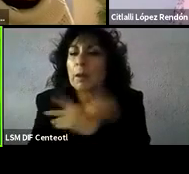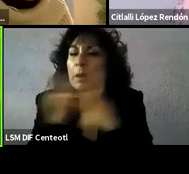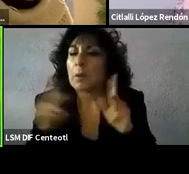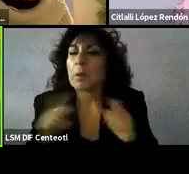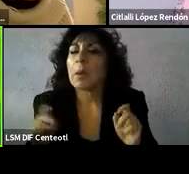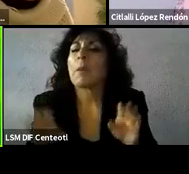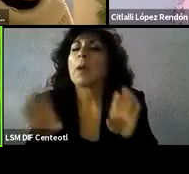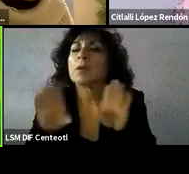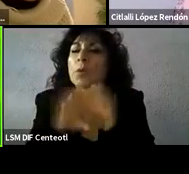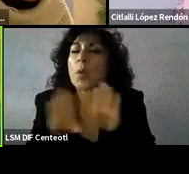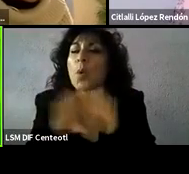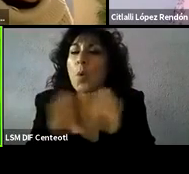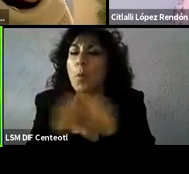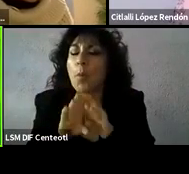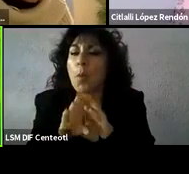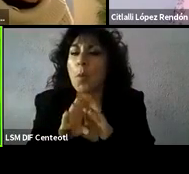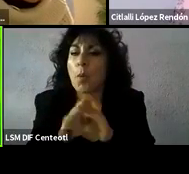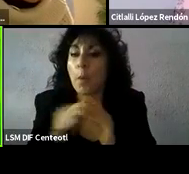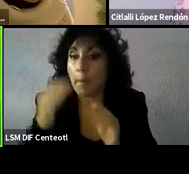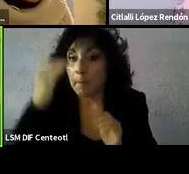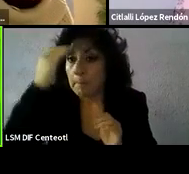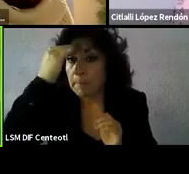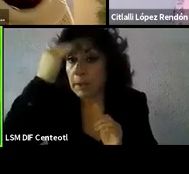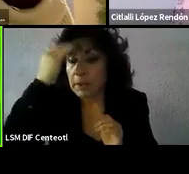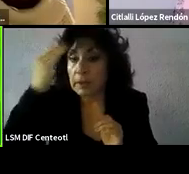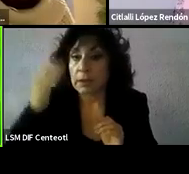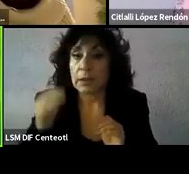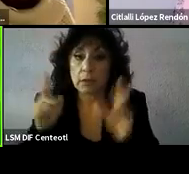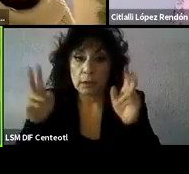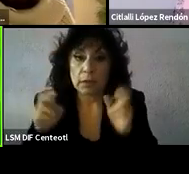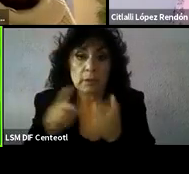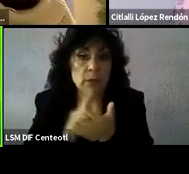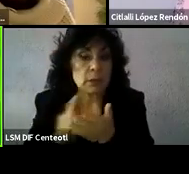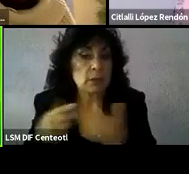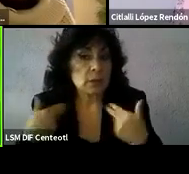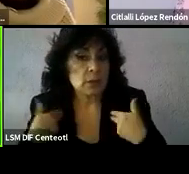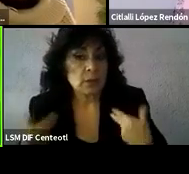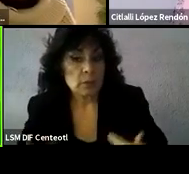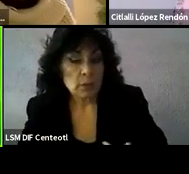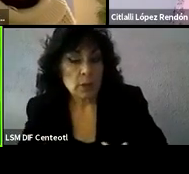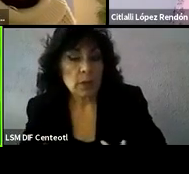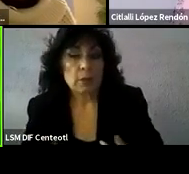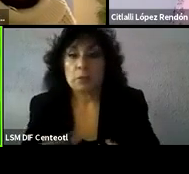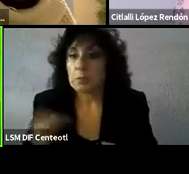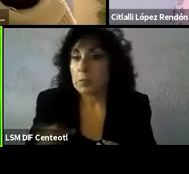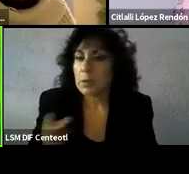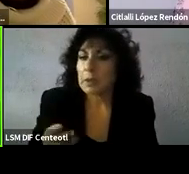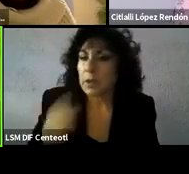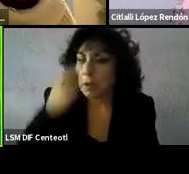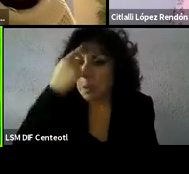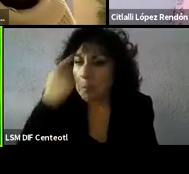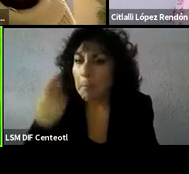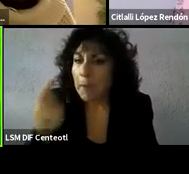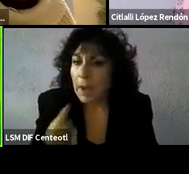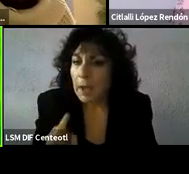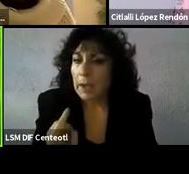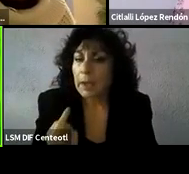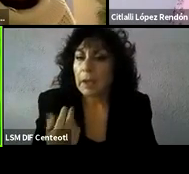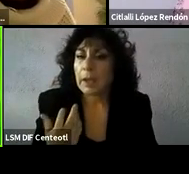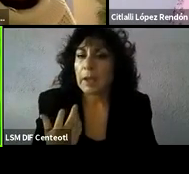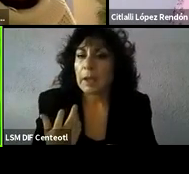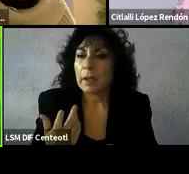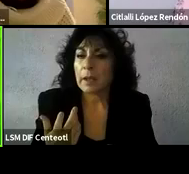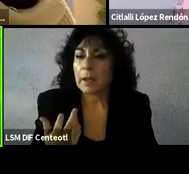cuenta esa cuestión de los derechos humanos. Y preguntas como ¿para qué? O ¿cuál es esta